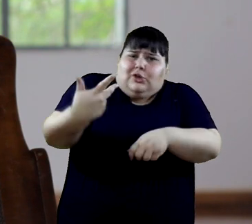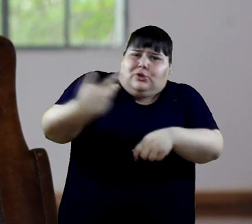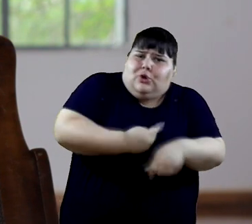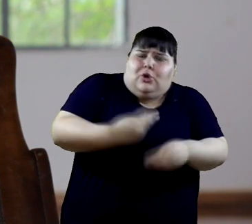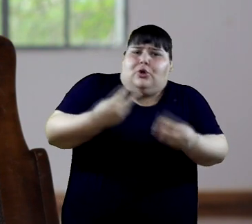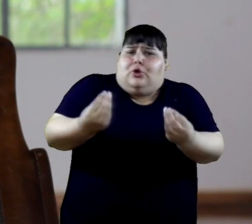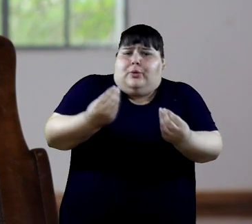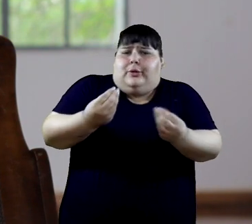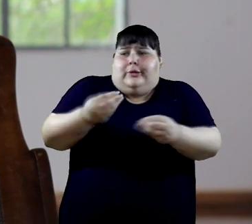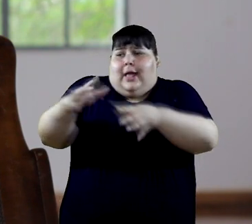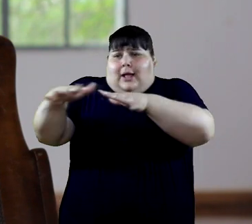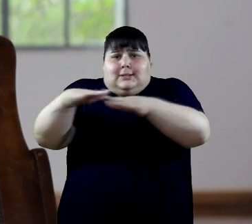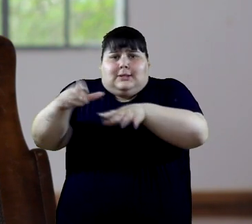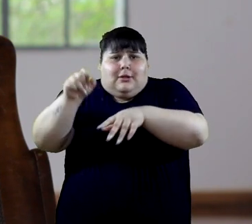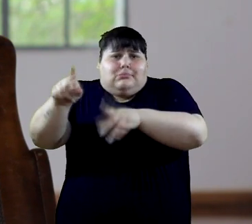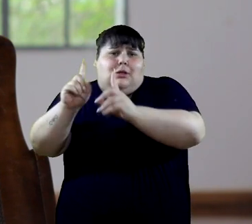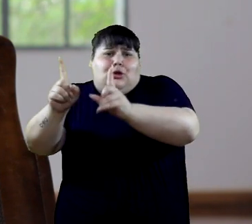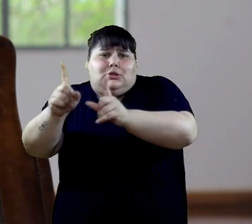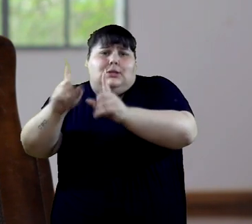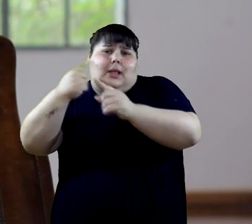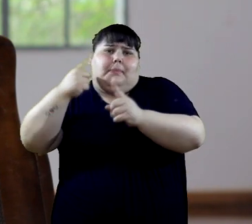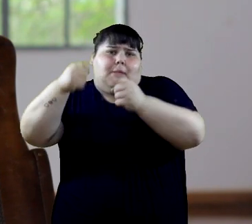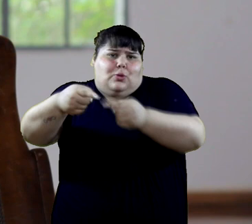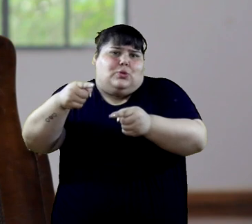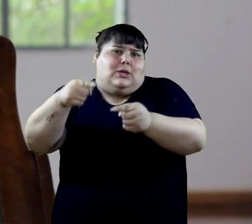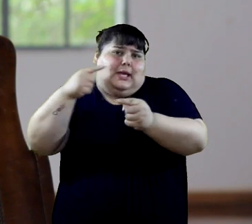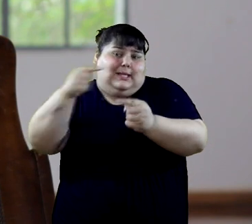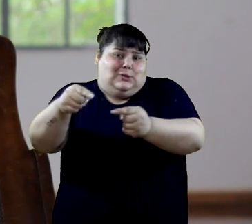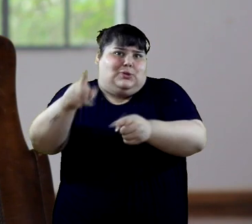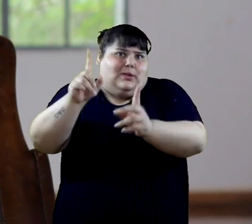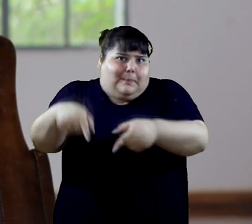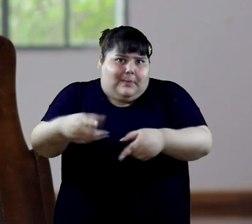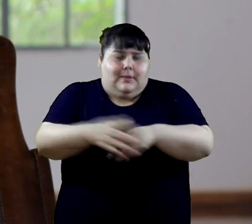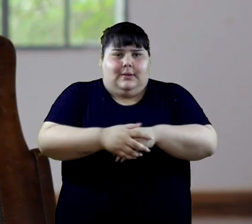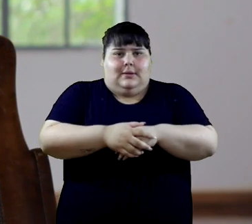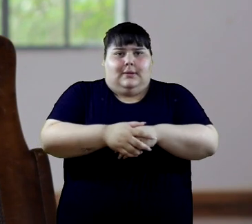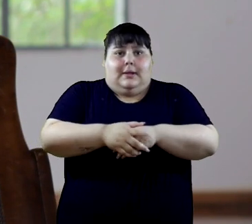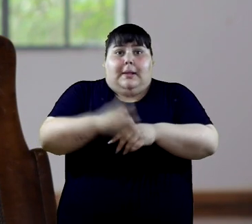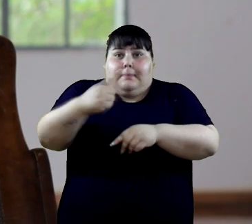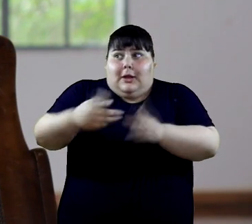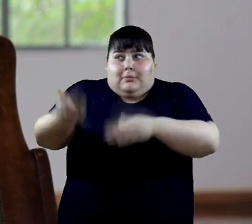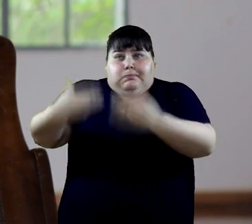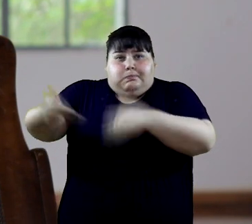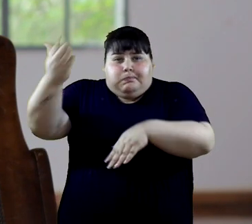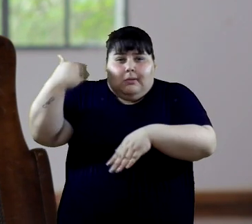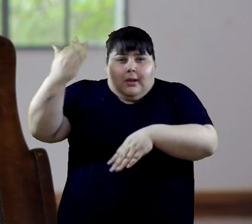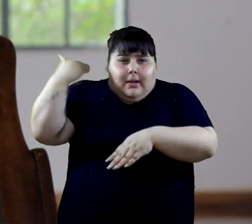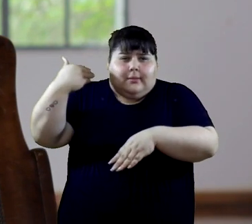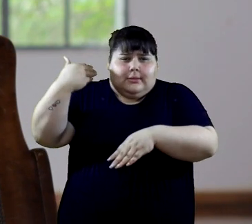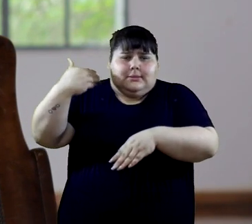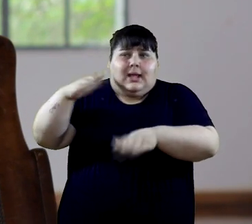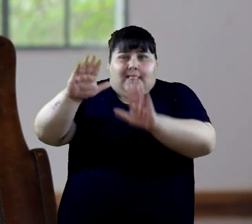acciones conscientes o inconscientes que se llevan a cabo en las, y sobre todo en ese momento. Era muy